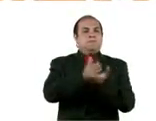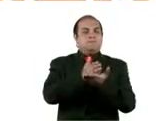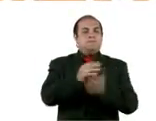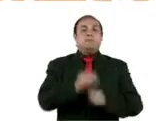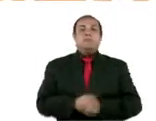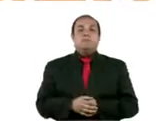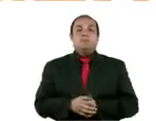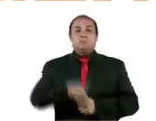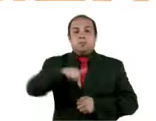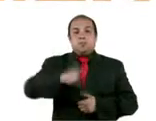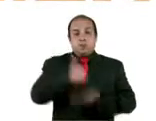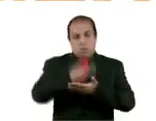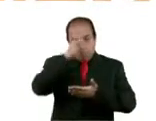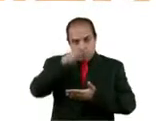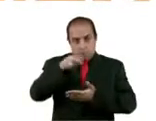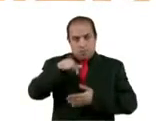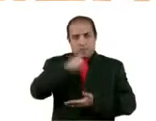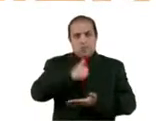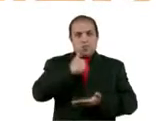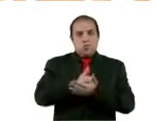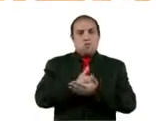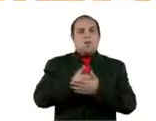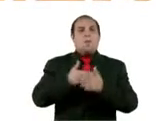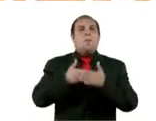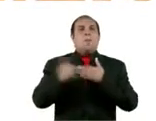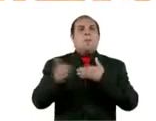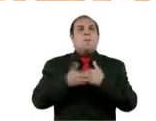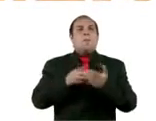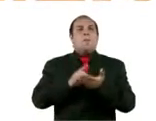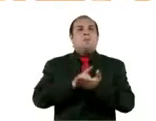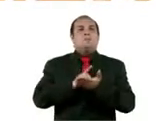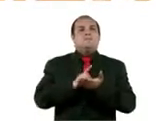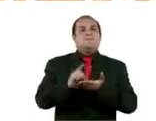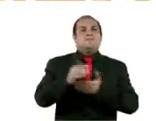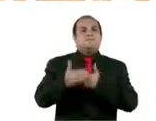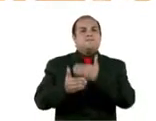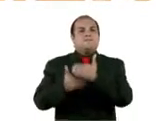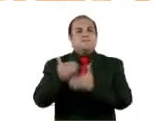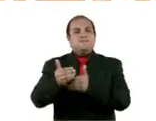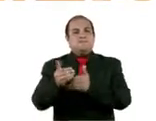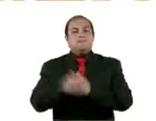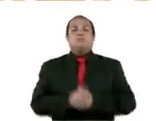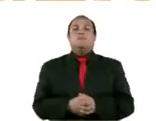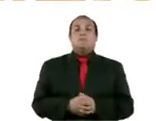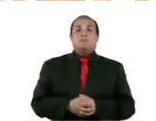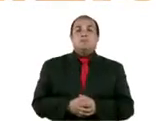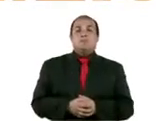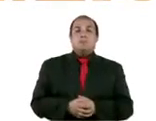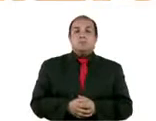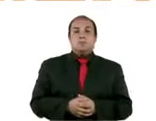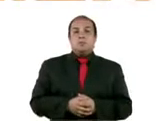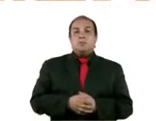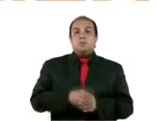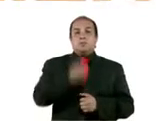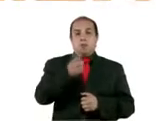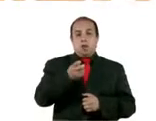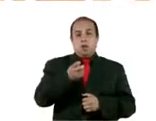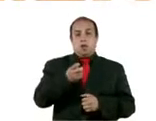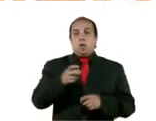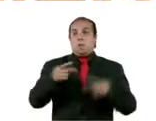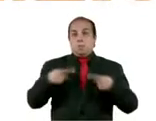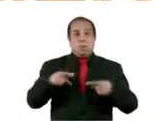La Ciudad de México es una ciudad progresista, es una ciudad de derechos, y eso es reconocido por la